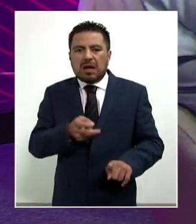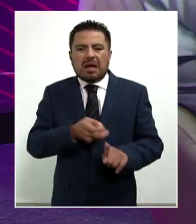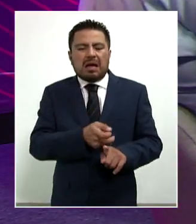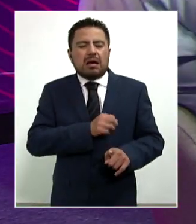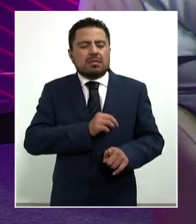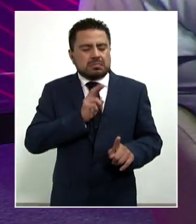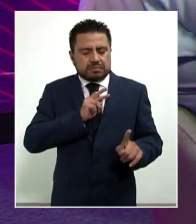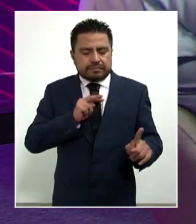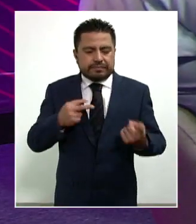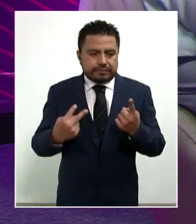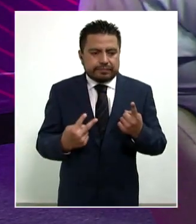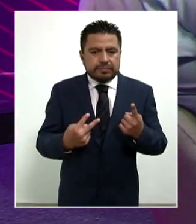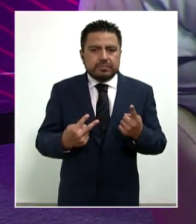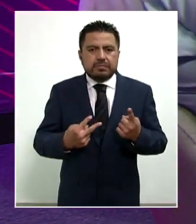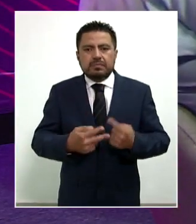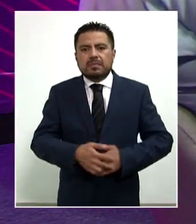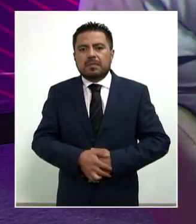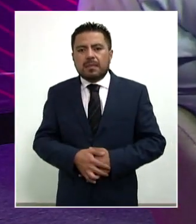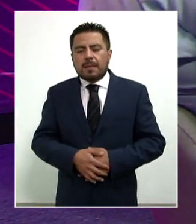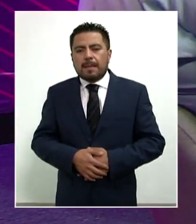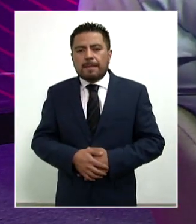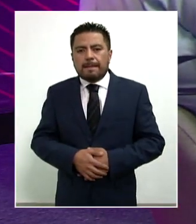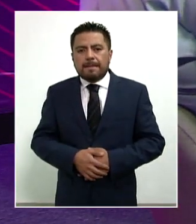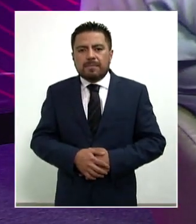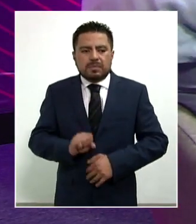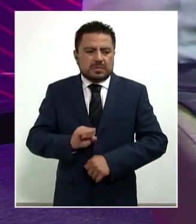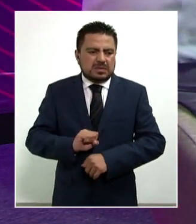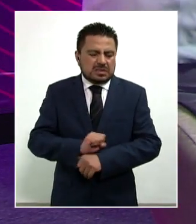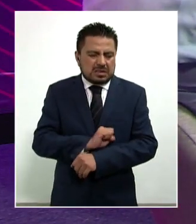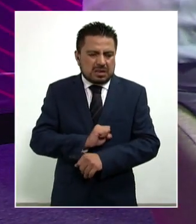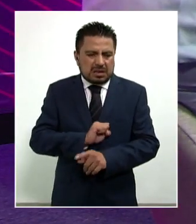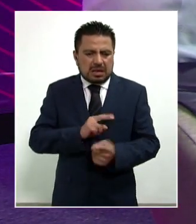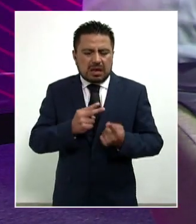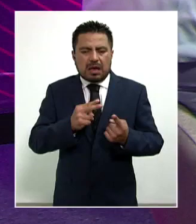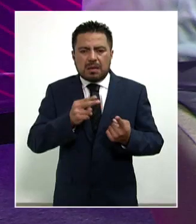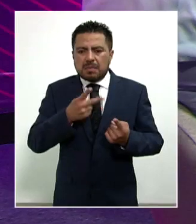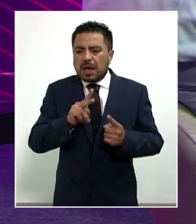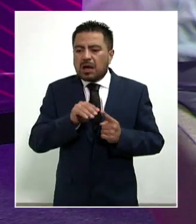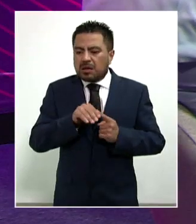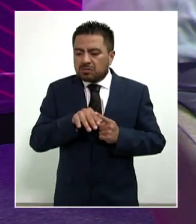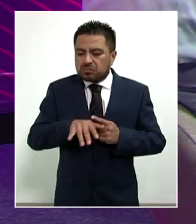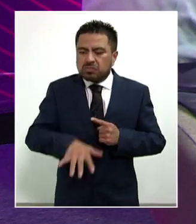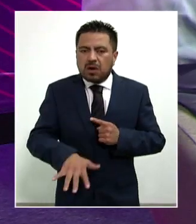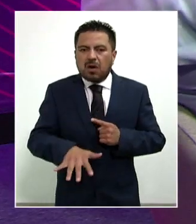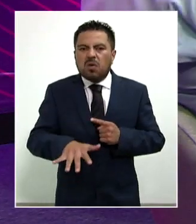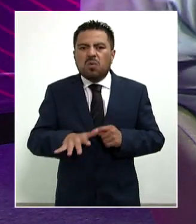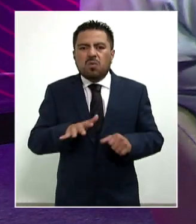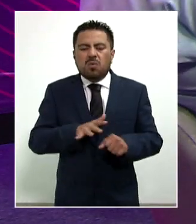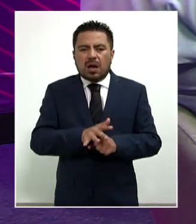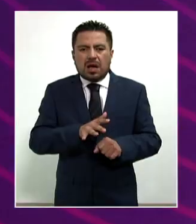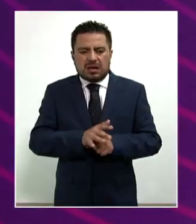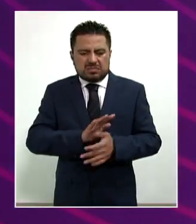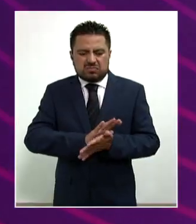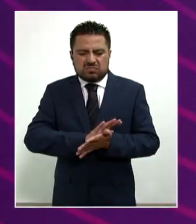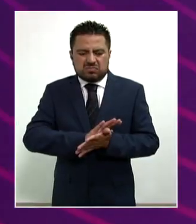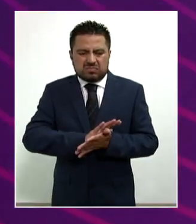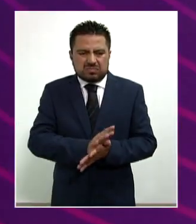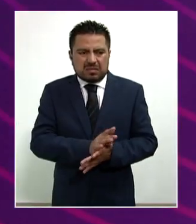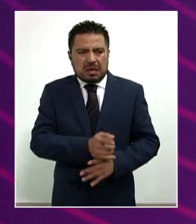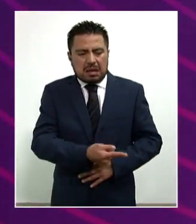una visión hiper simplista, pero que enraiza en nuestro